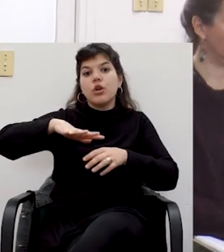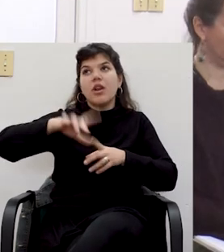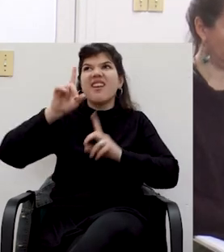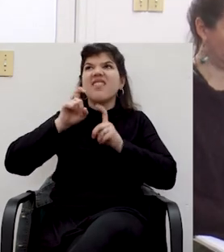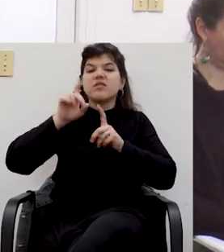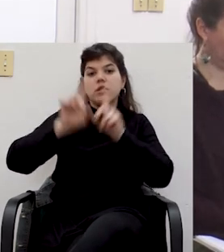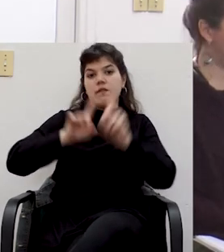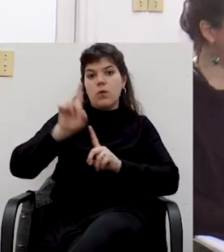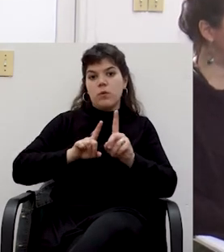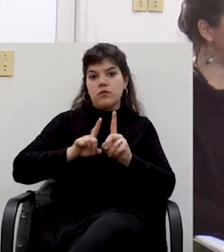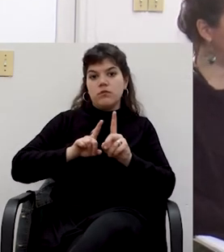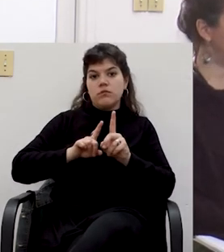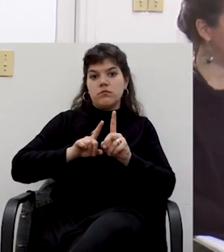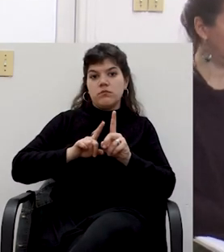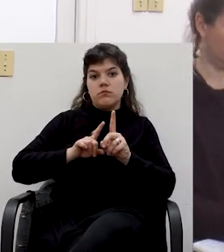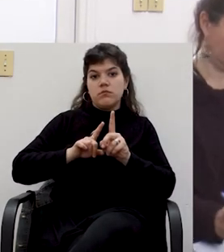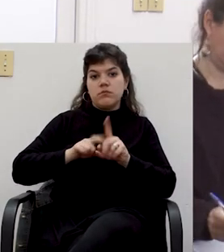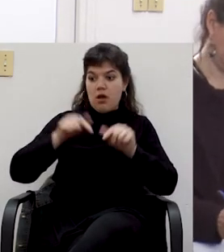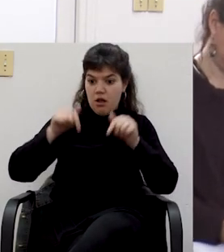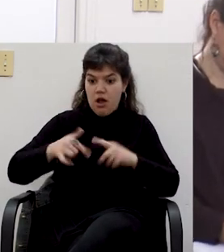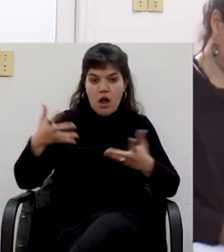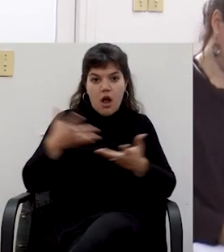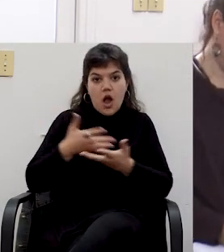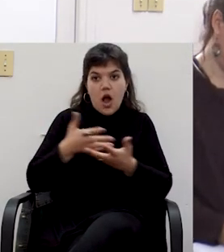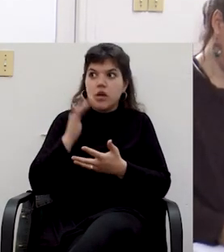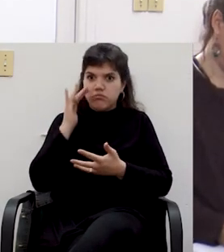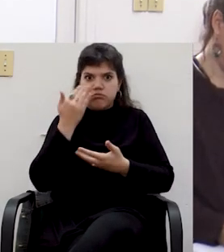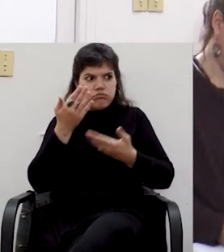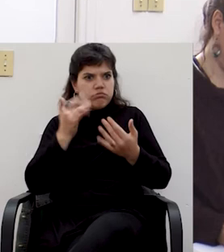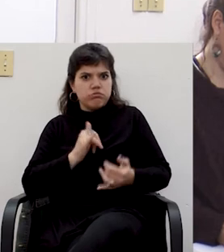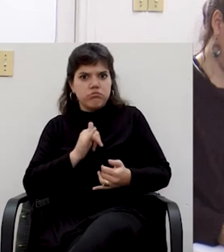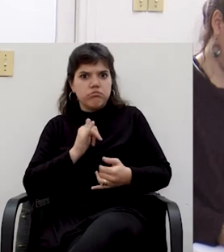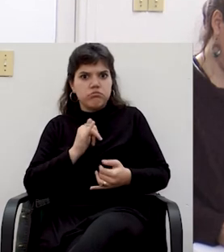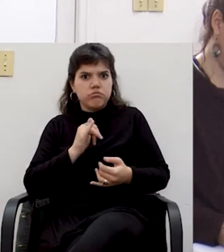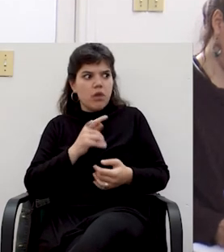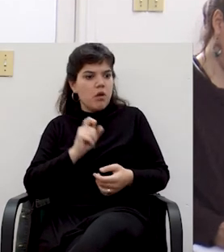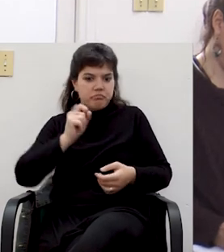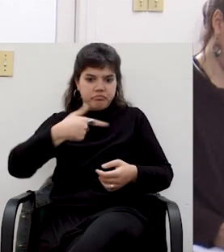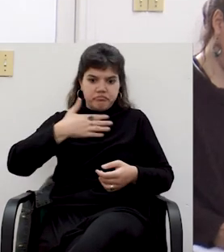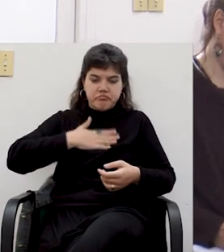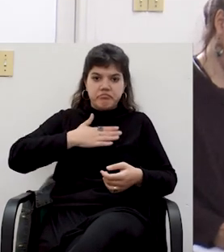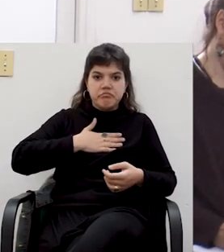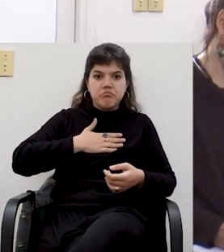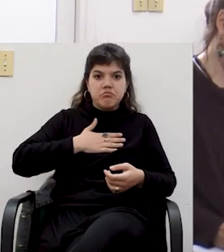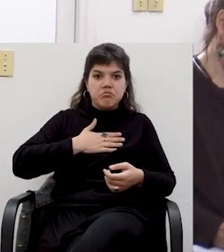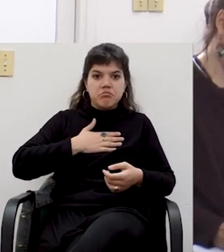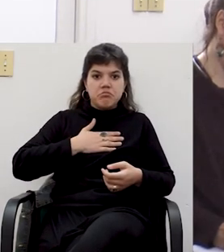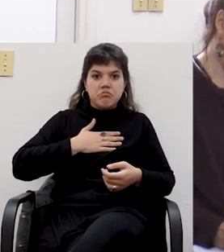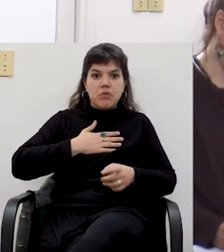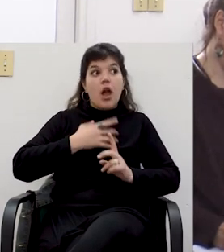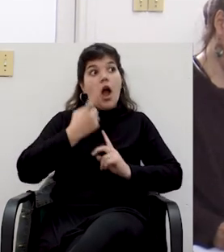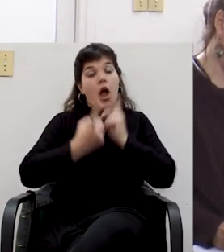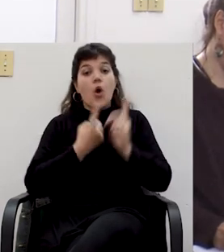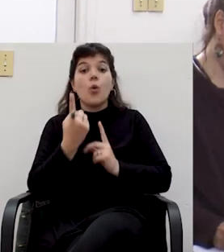requiere para las poblaciones que hoy reconoce como propias, para los